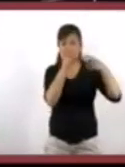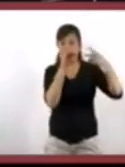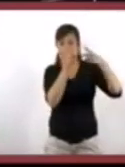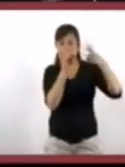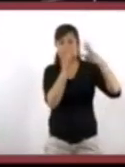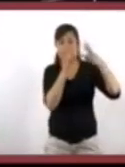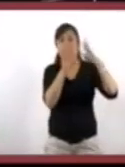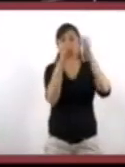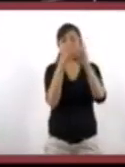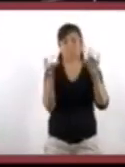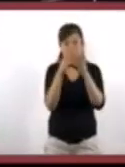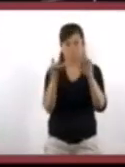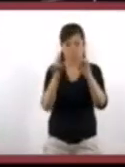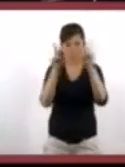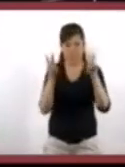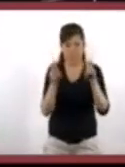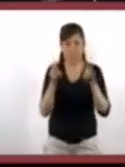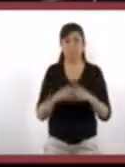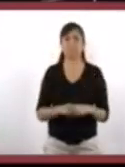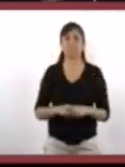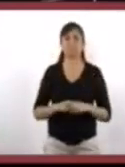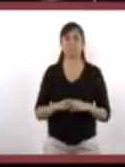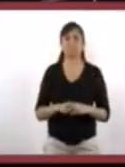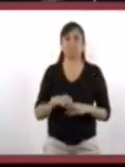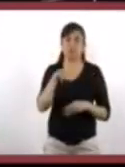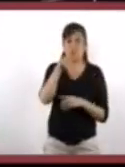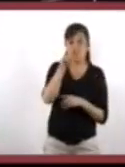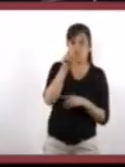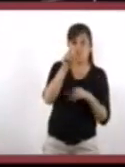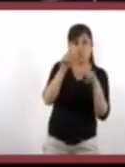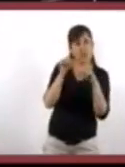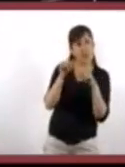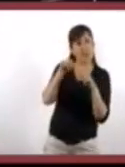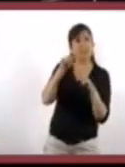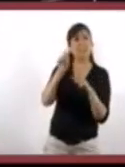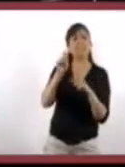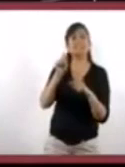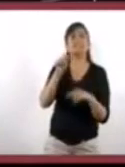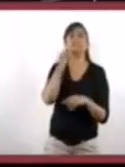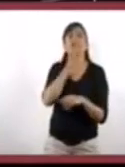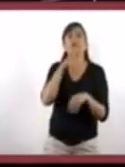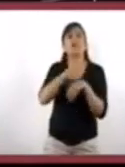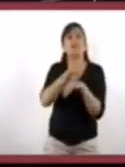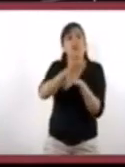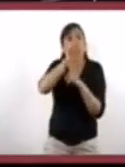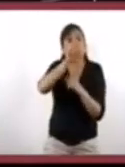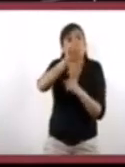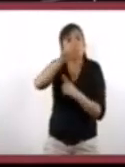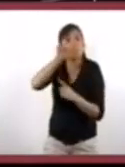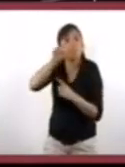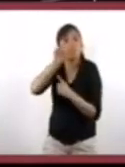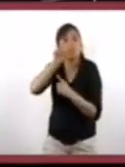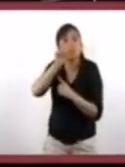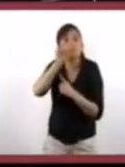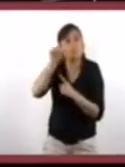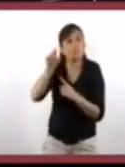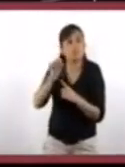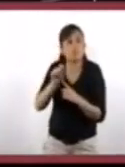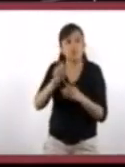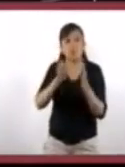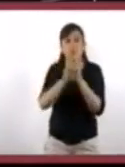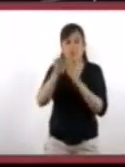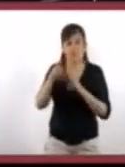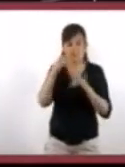medida más básica de la tendencia central. Así que la moda es el número que aparece más frecuentemente en un conjunto de datos. Si todos los